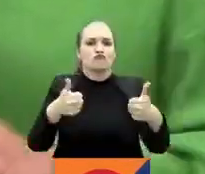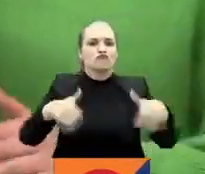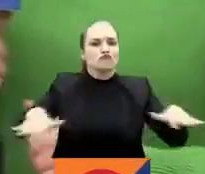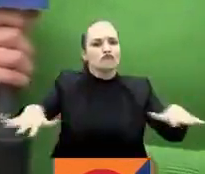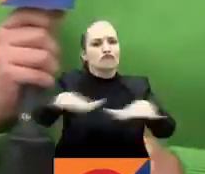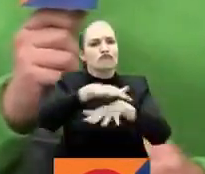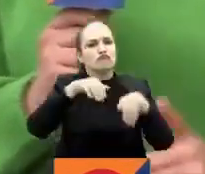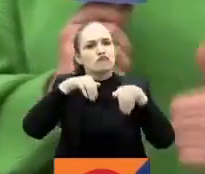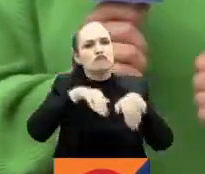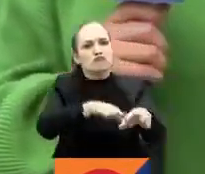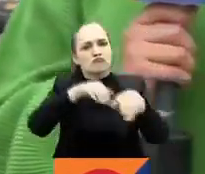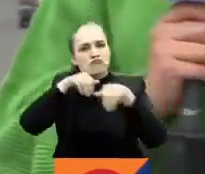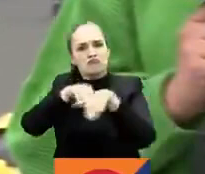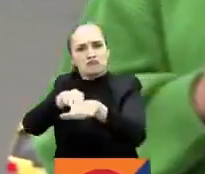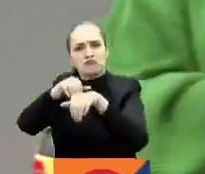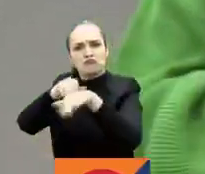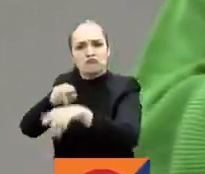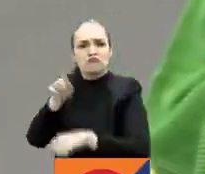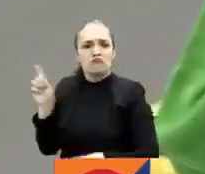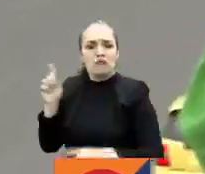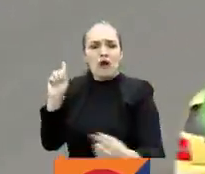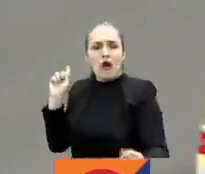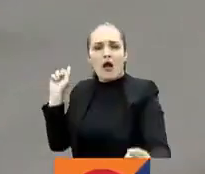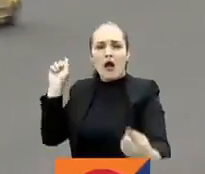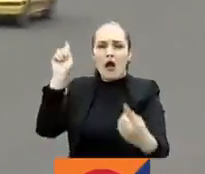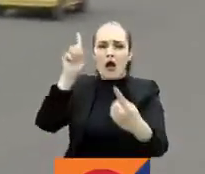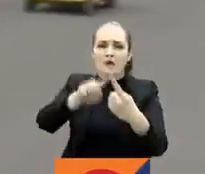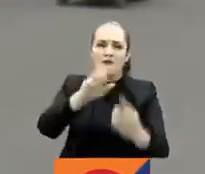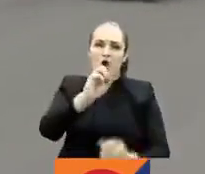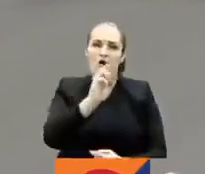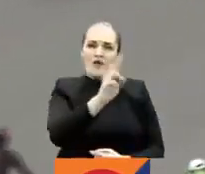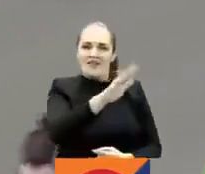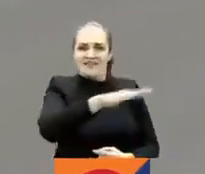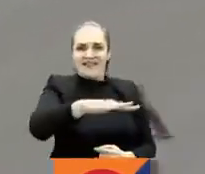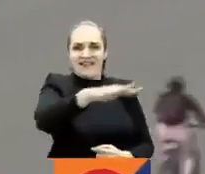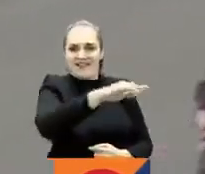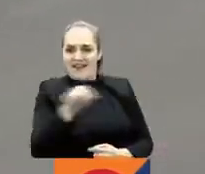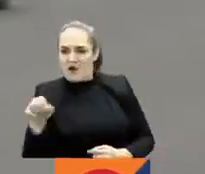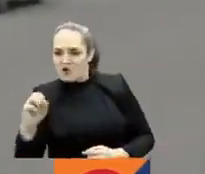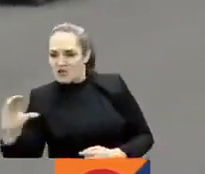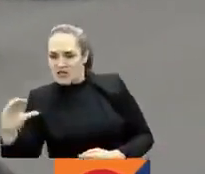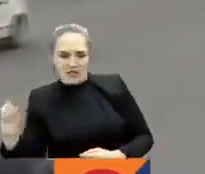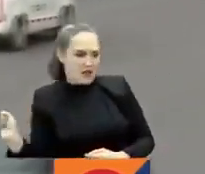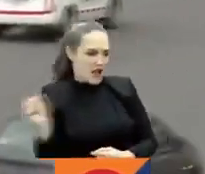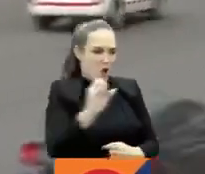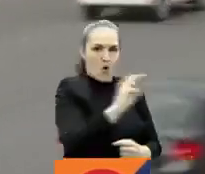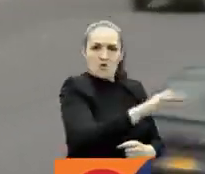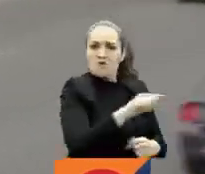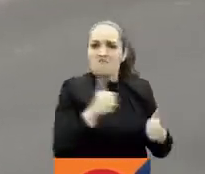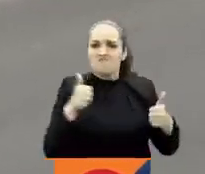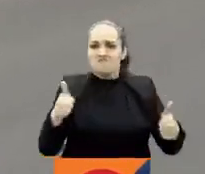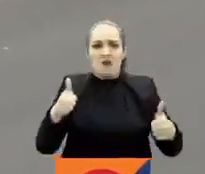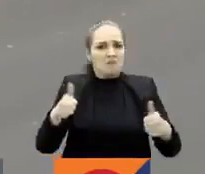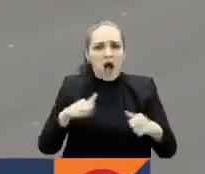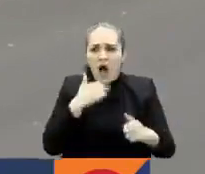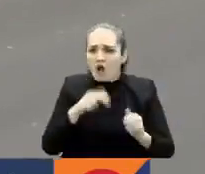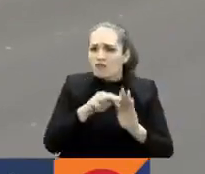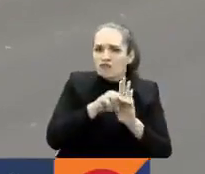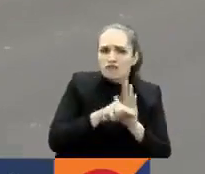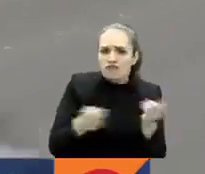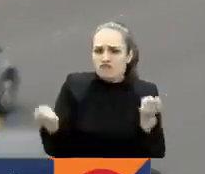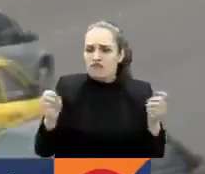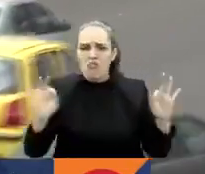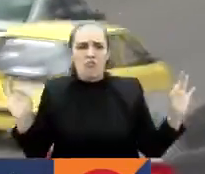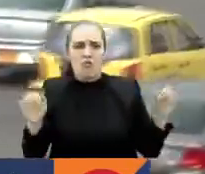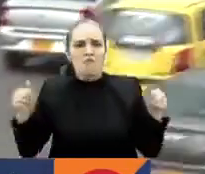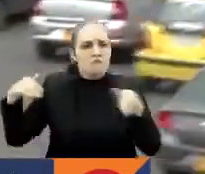un flujo importante que se dirige hacia el oriente de la capital, pues no hay restricción a la movilidad. Y por lo menos en este punto